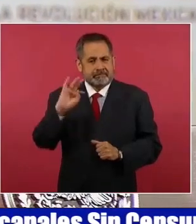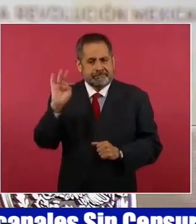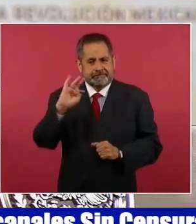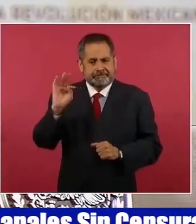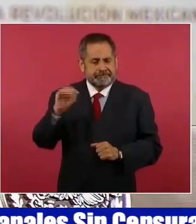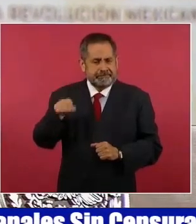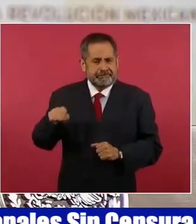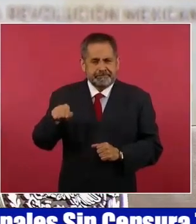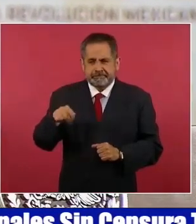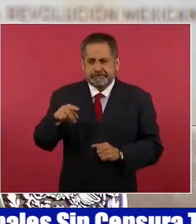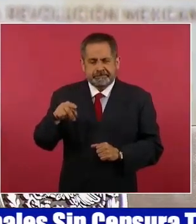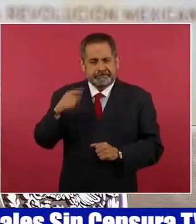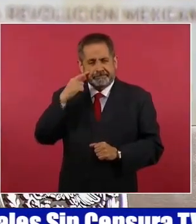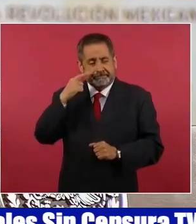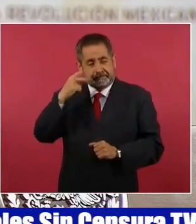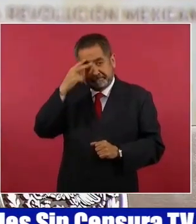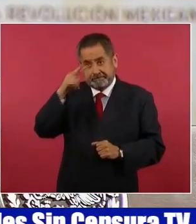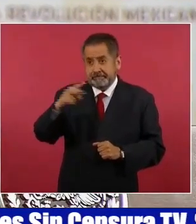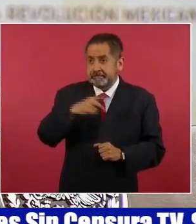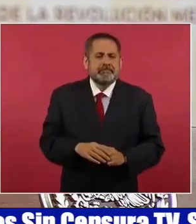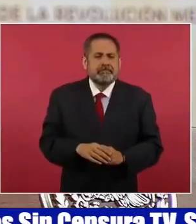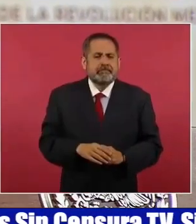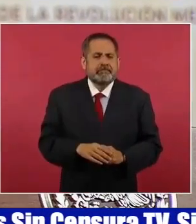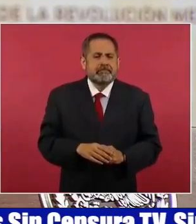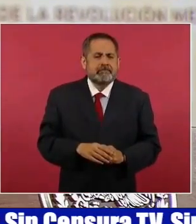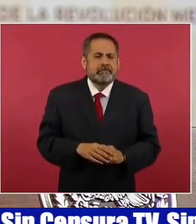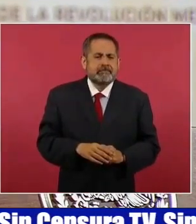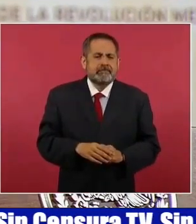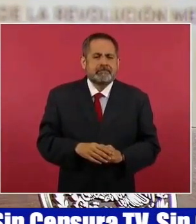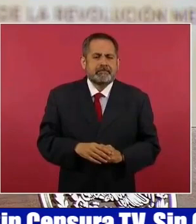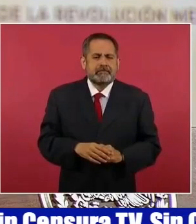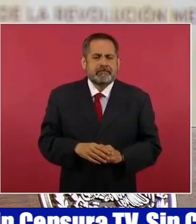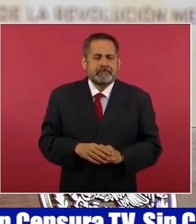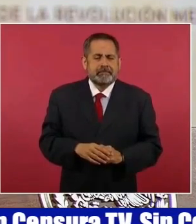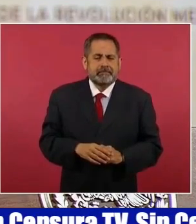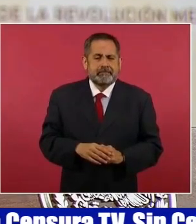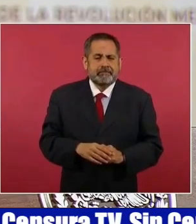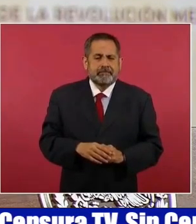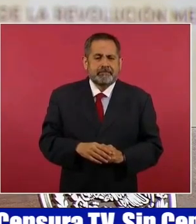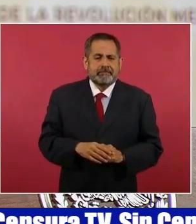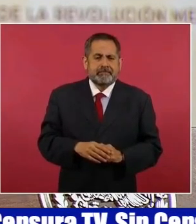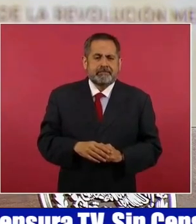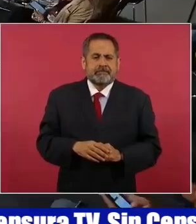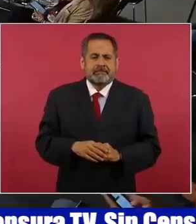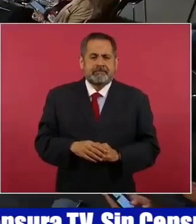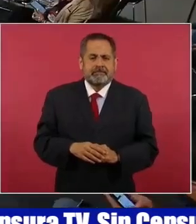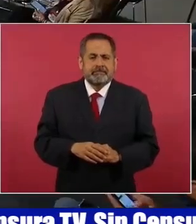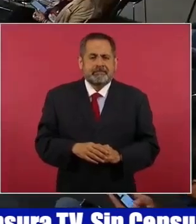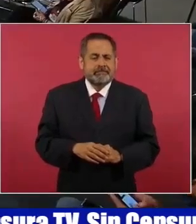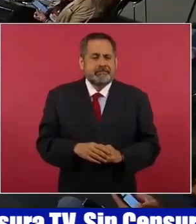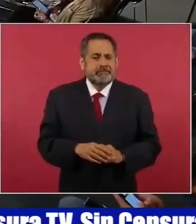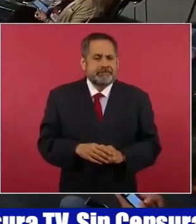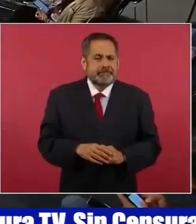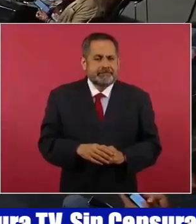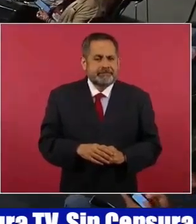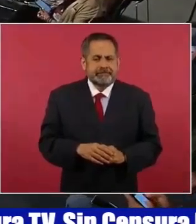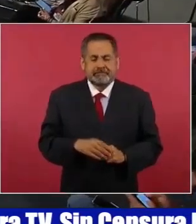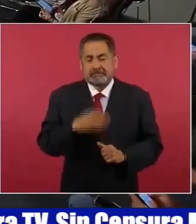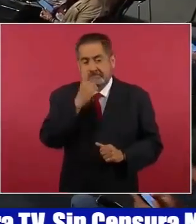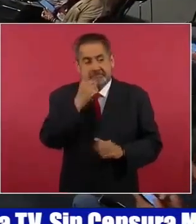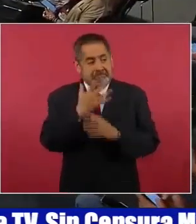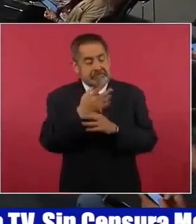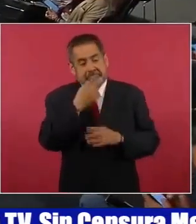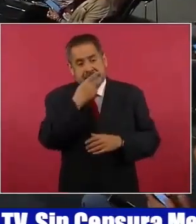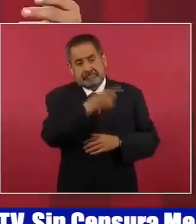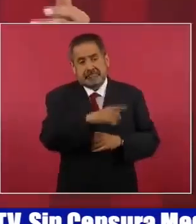luego publica un video con Broso que dice: me encontré con mi hermano Broso en el país pacífico de López Obrador. Nada más había